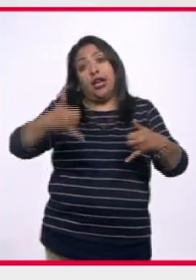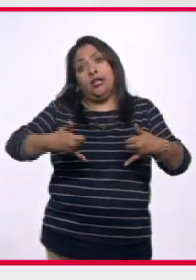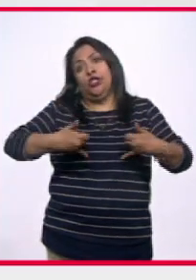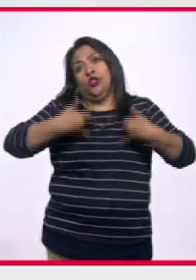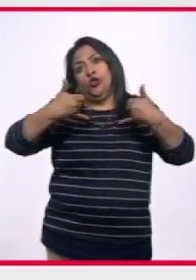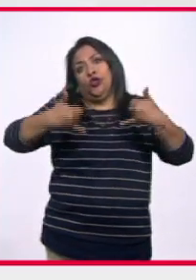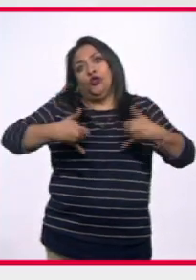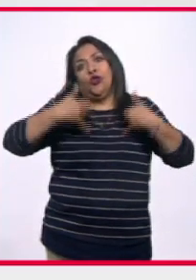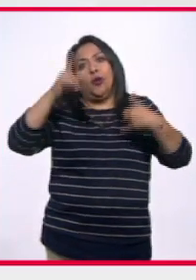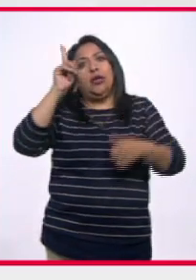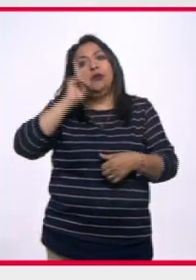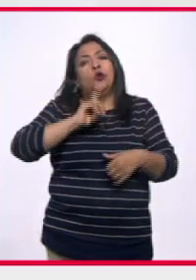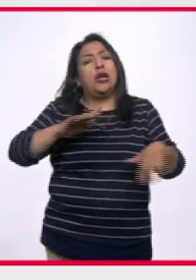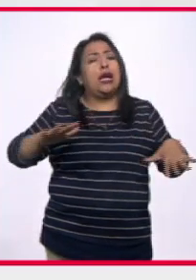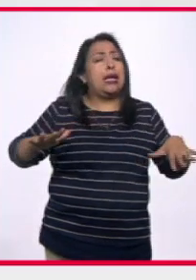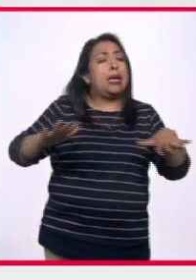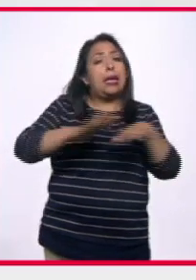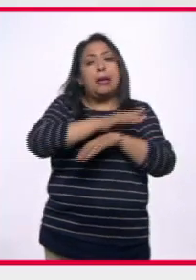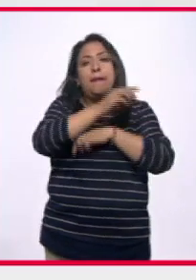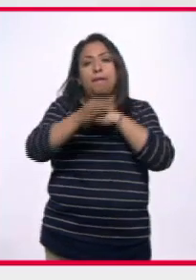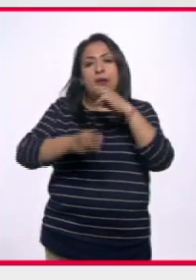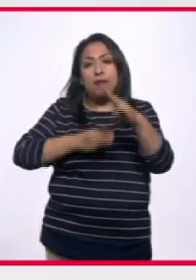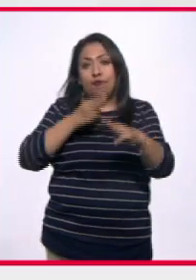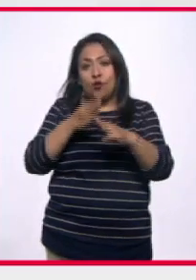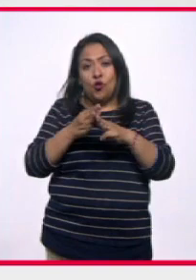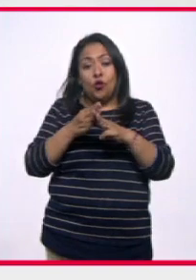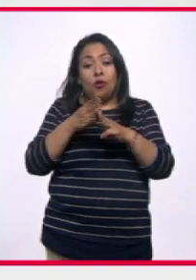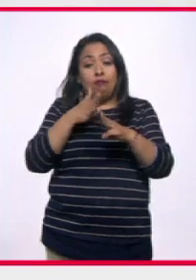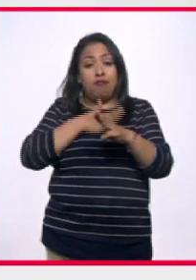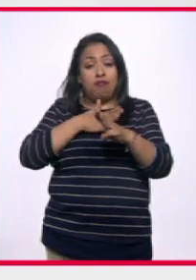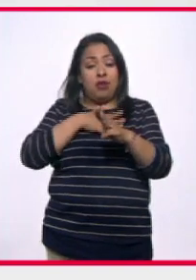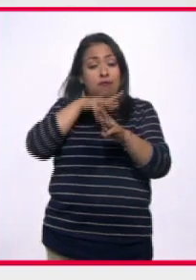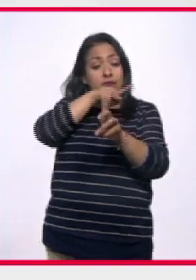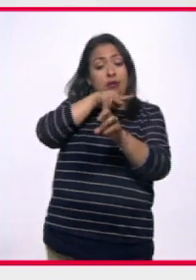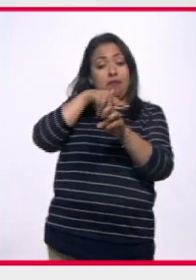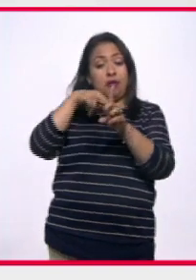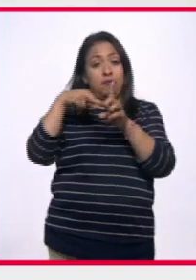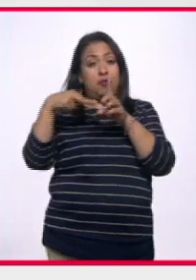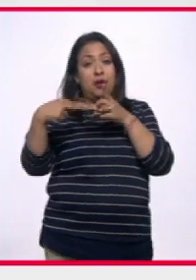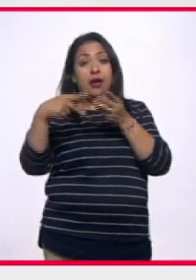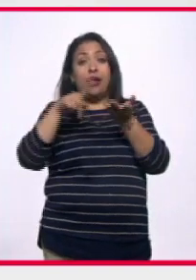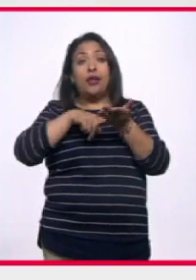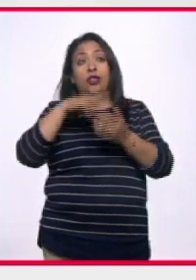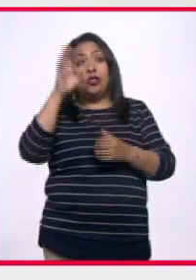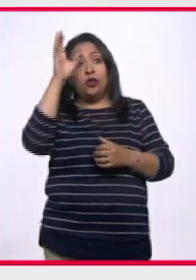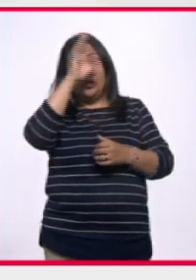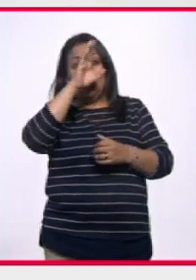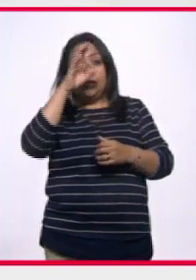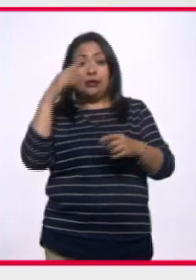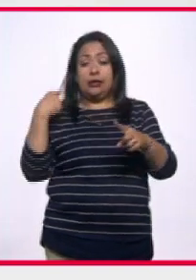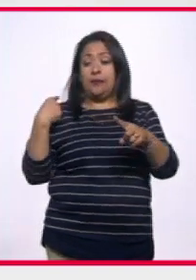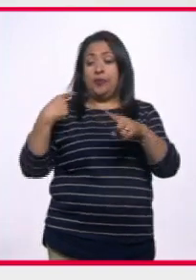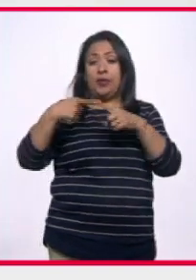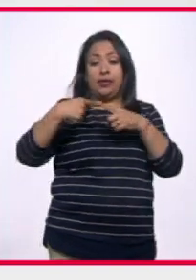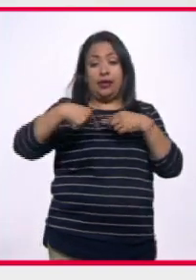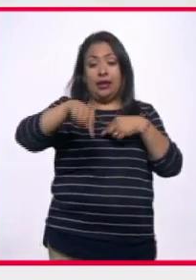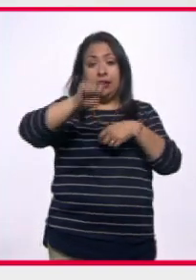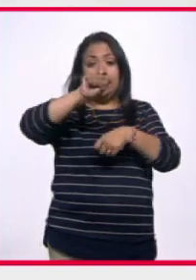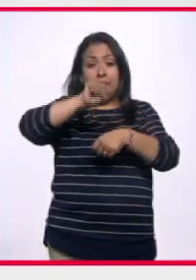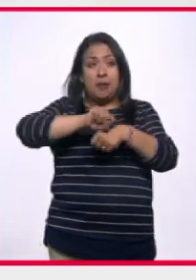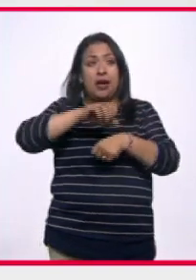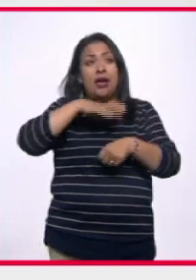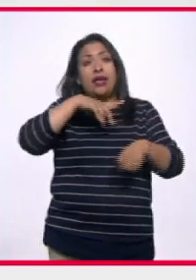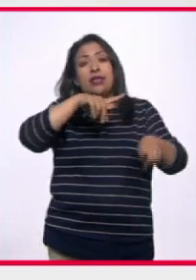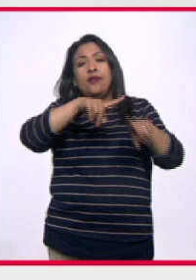que están cambiando el mundo desde las distintas aristas que tiene la ciencia a lo largo de la semana se llevaron a